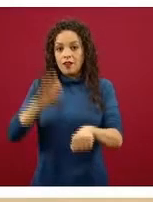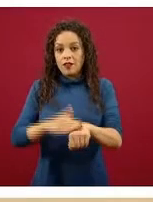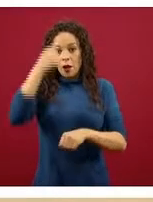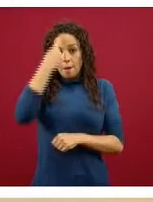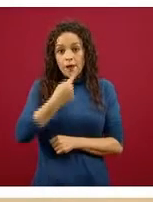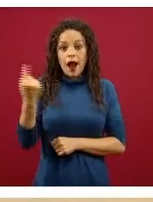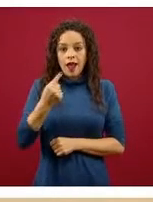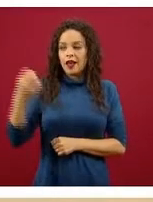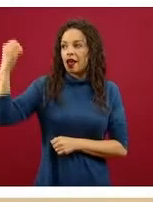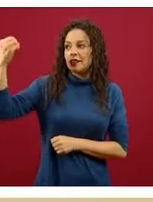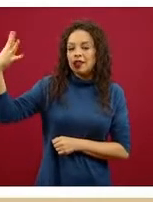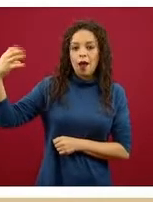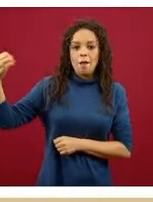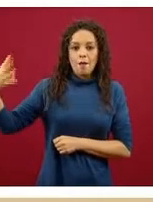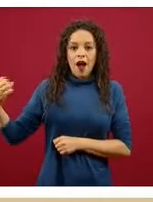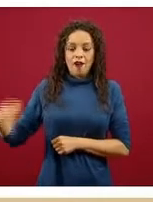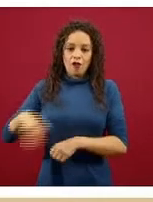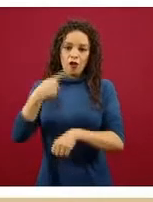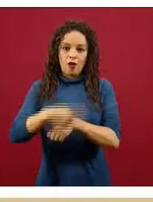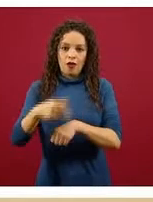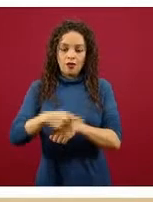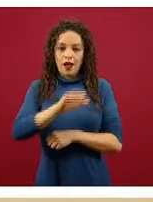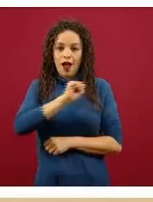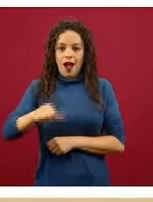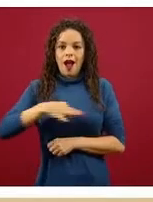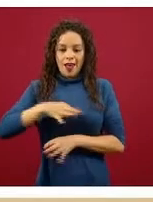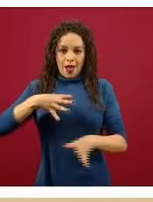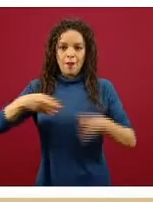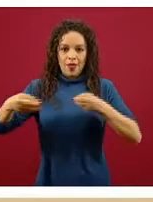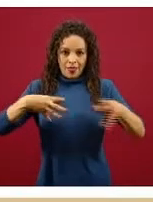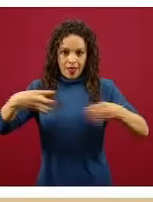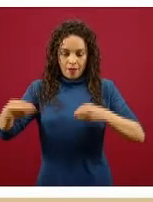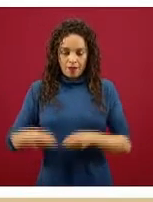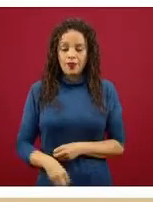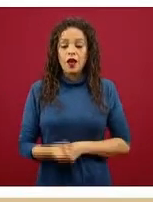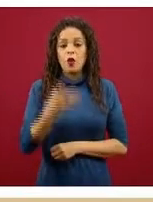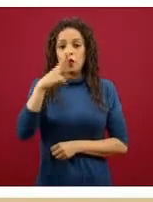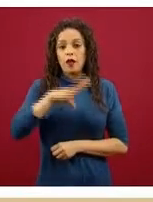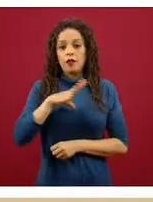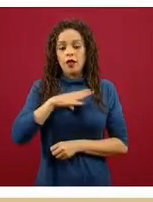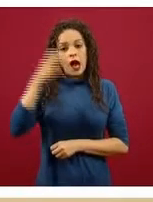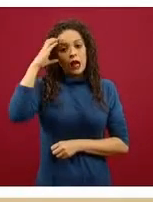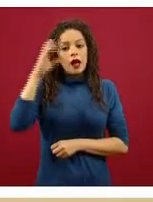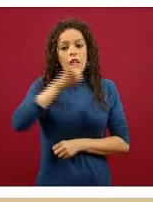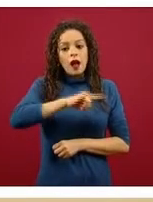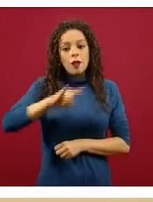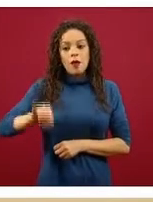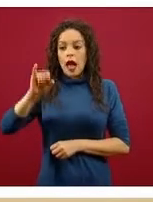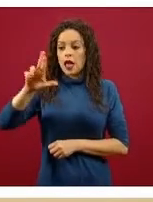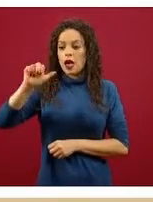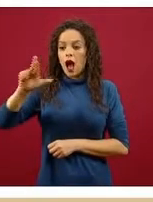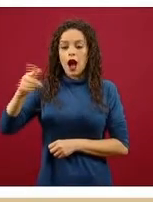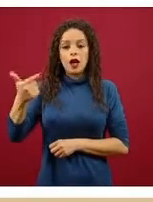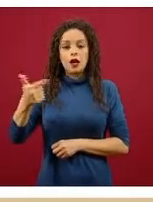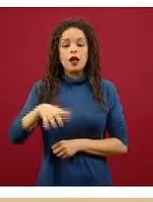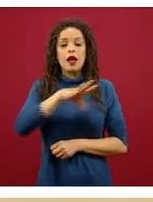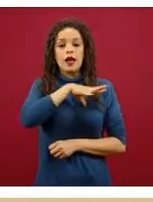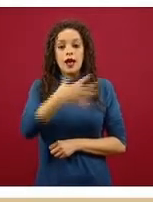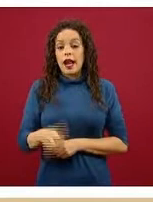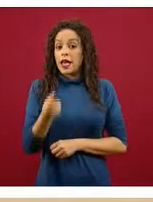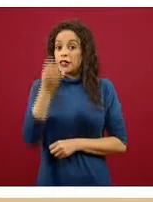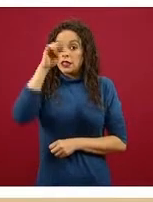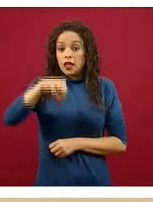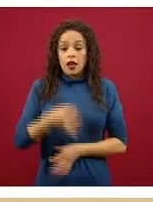semáforo de riesgo epidémico tenemos un total de camas irak para generales sin ventilador